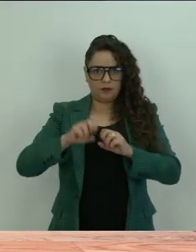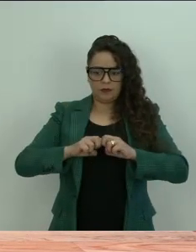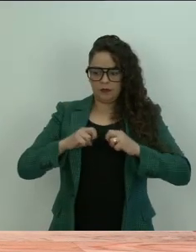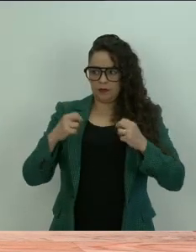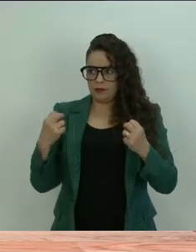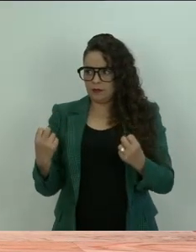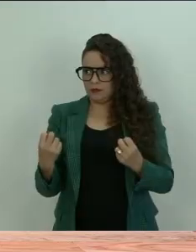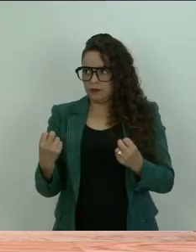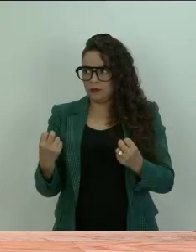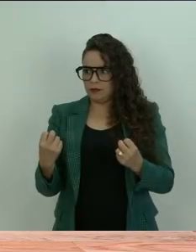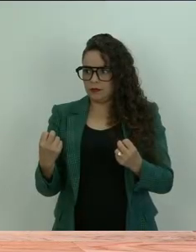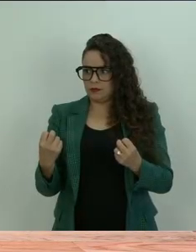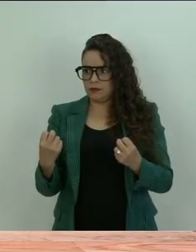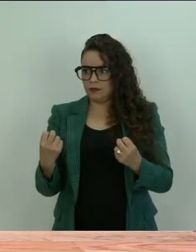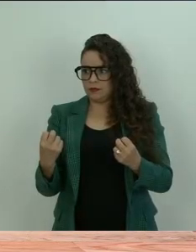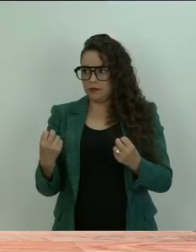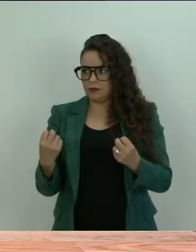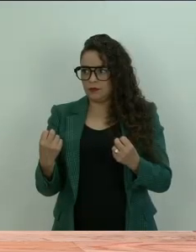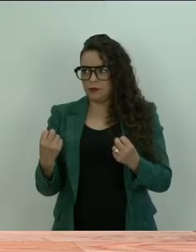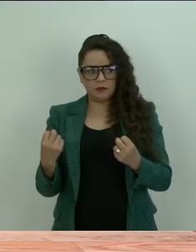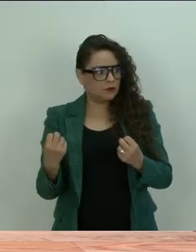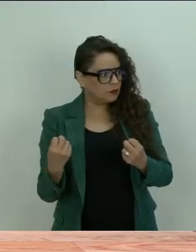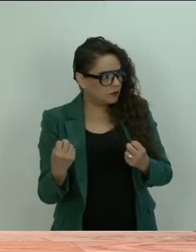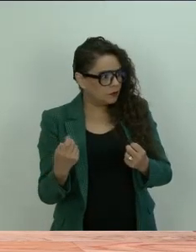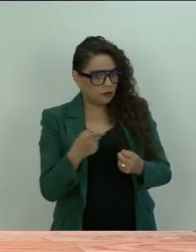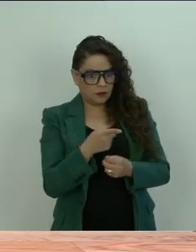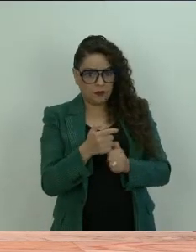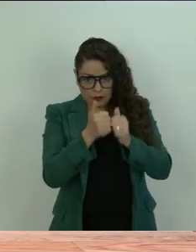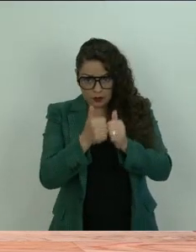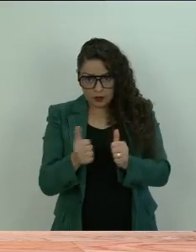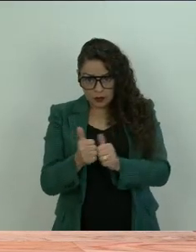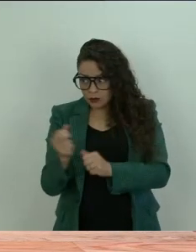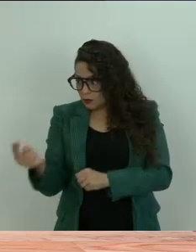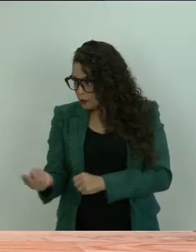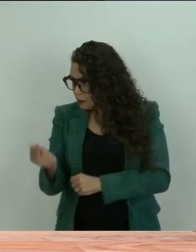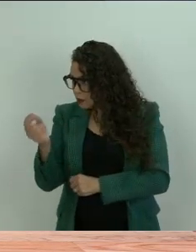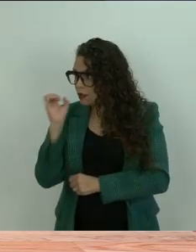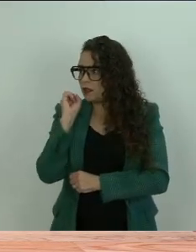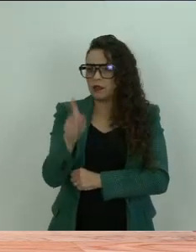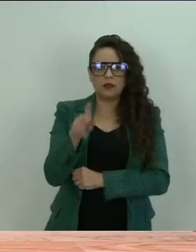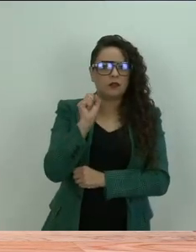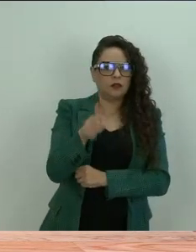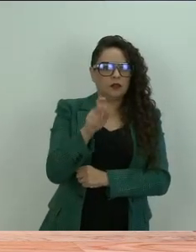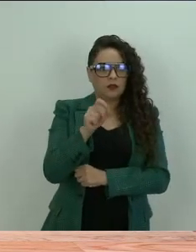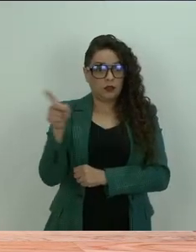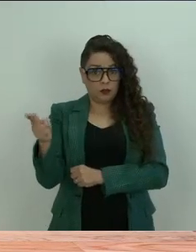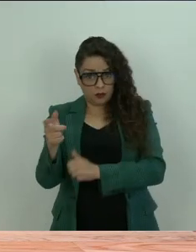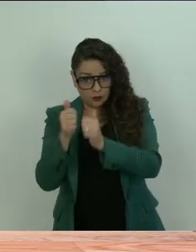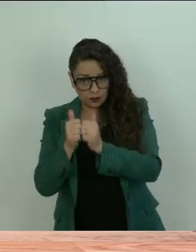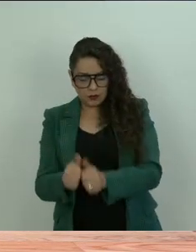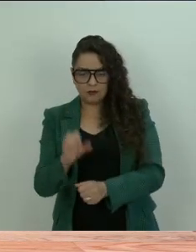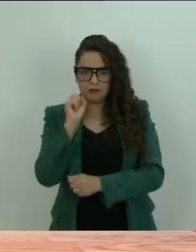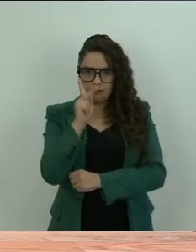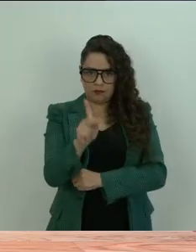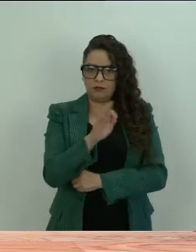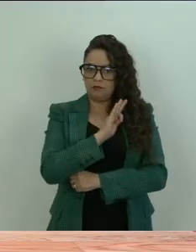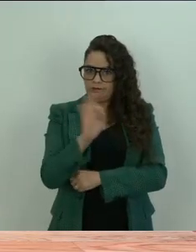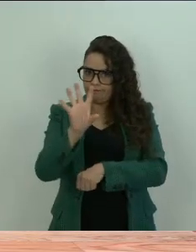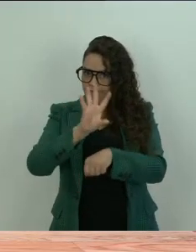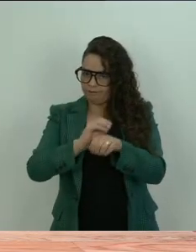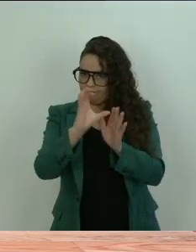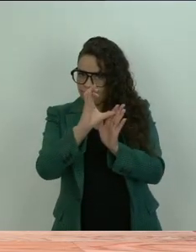Ah, ¿sí? ¿Se quedan con usted? Ah, ok. Bueno, entonces… Ah, ok, ¿se queda aquí usted? ¿Me permite leer su